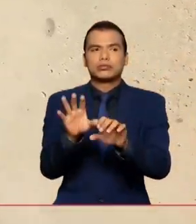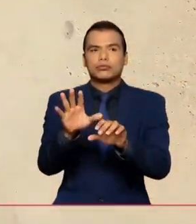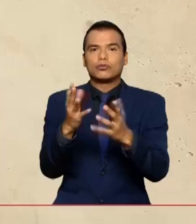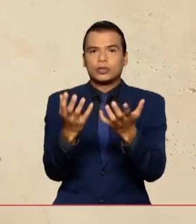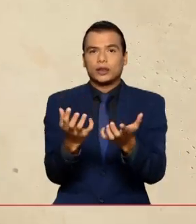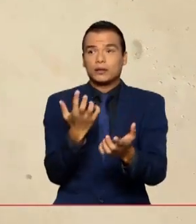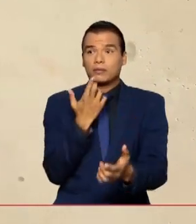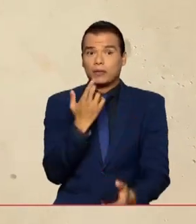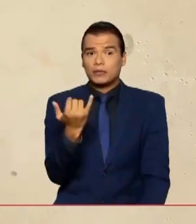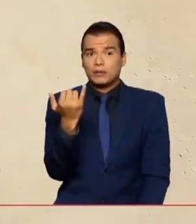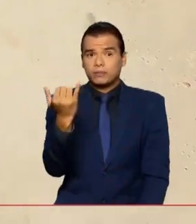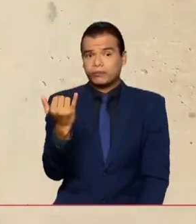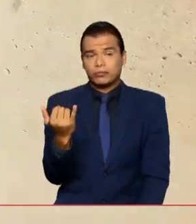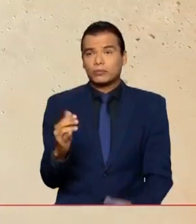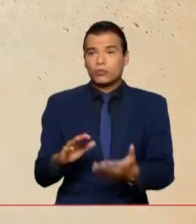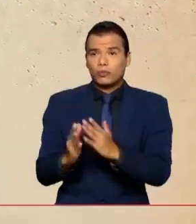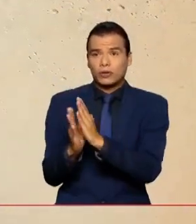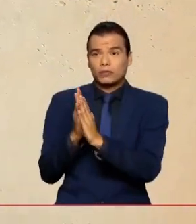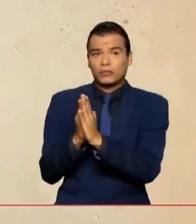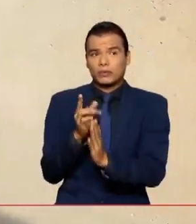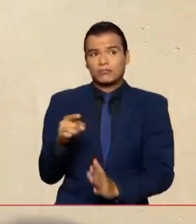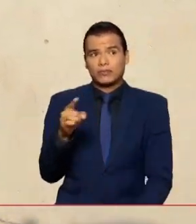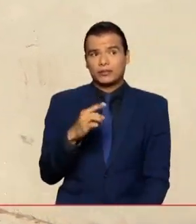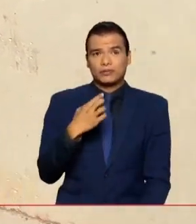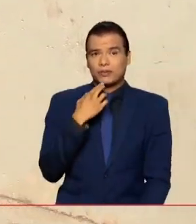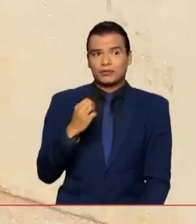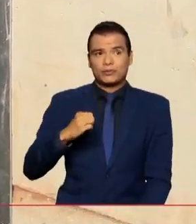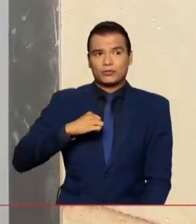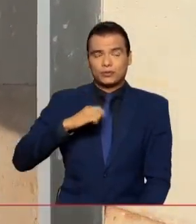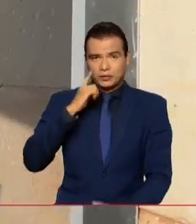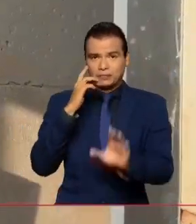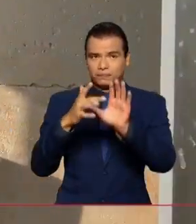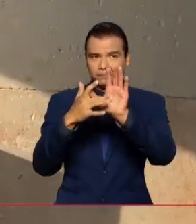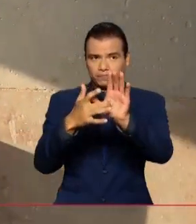la denuncia formal, lo que nos dice uno de los habitantes del sector.